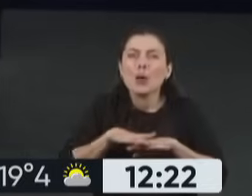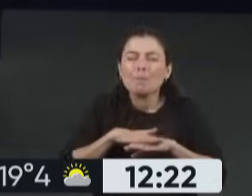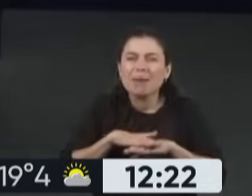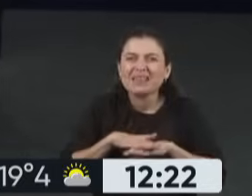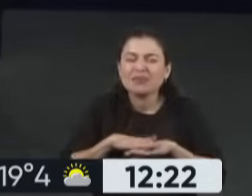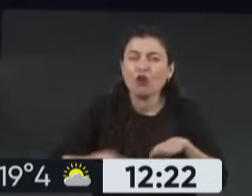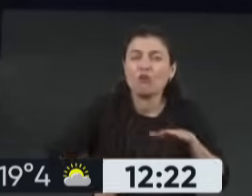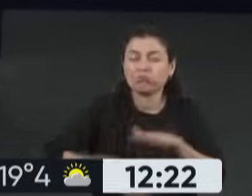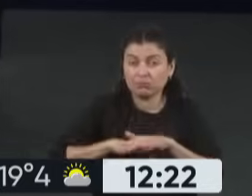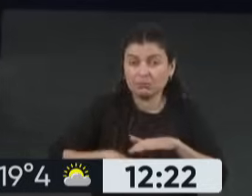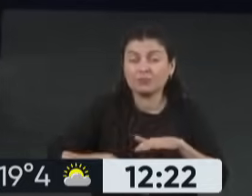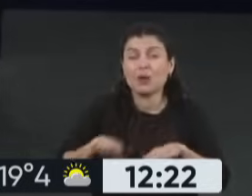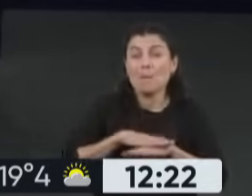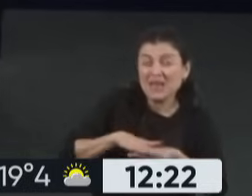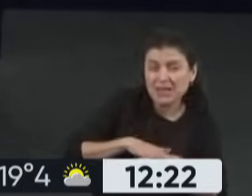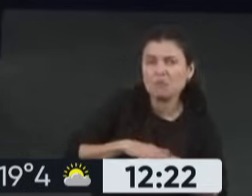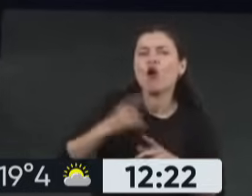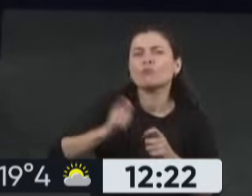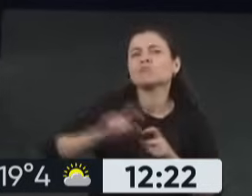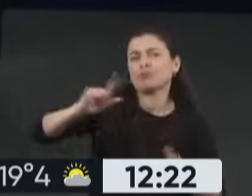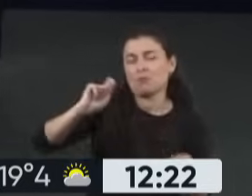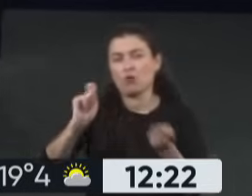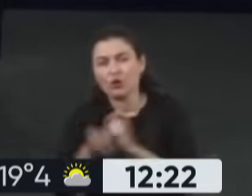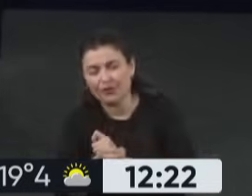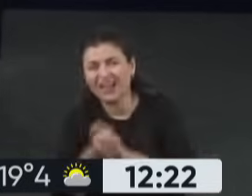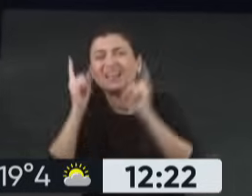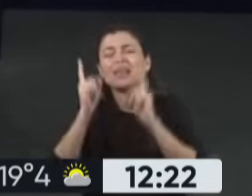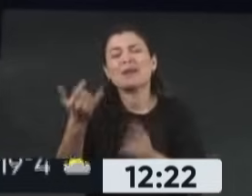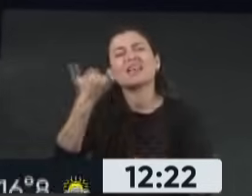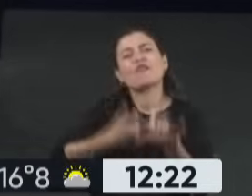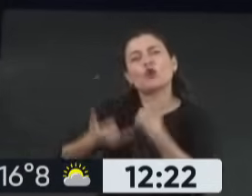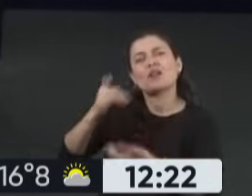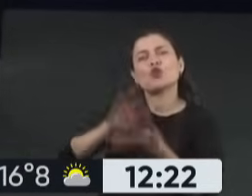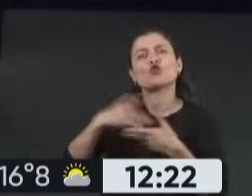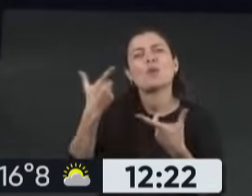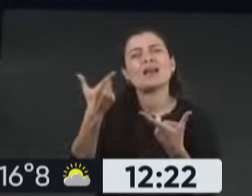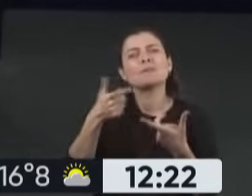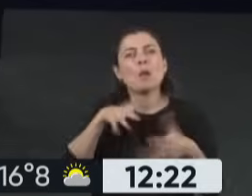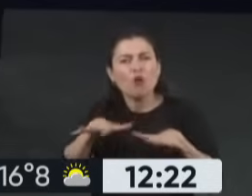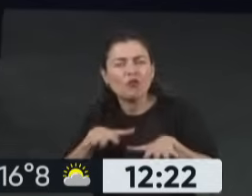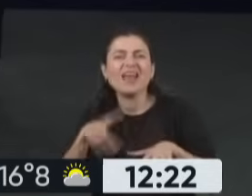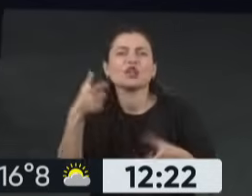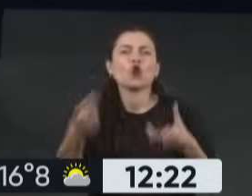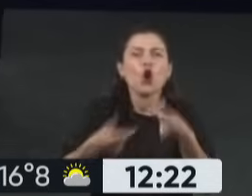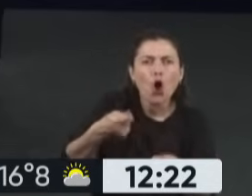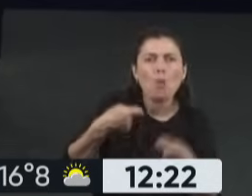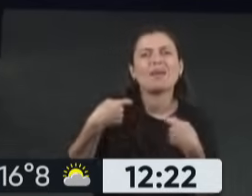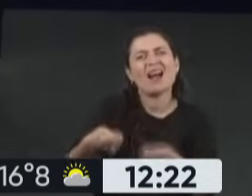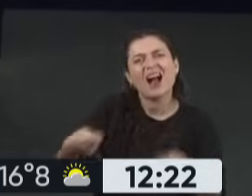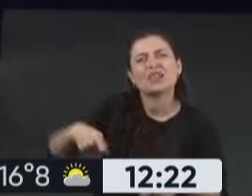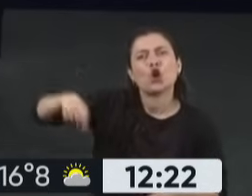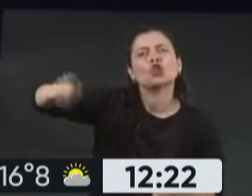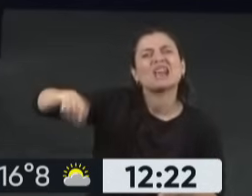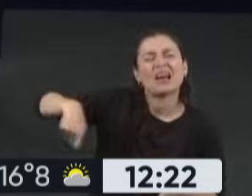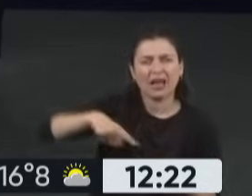la desregulación de lo que es el sistema de información de tarjetas y demás para ARCA. Hay uno adicional, que es este sistema